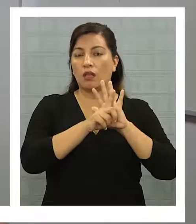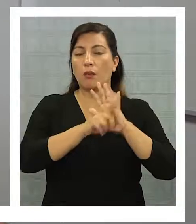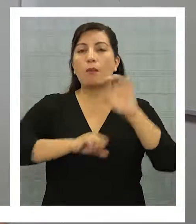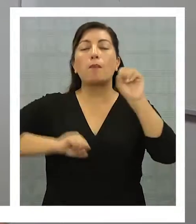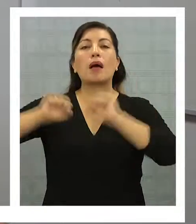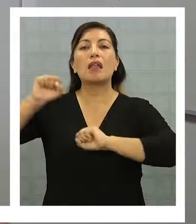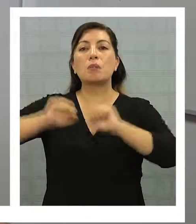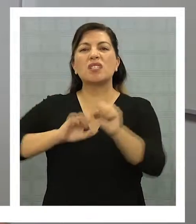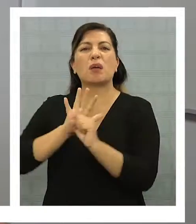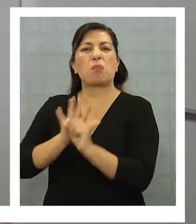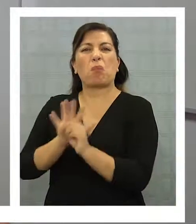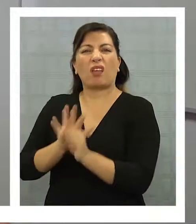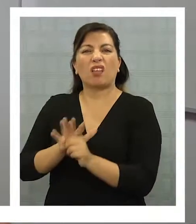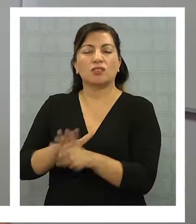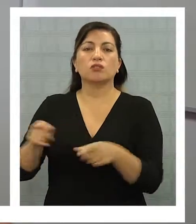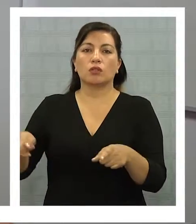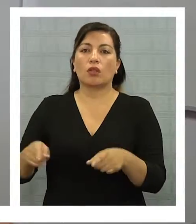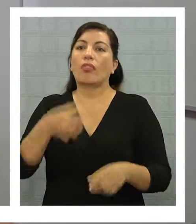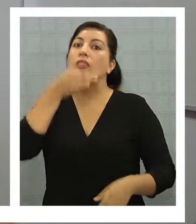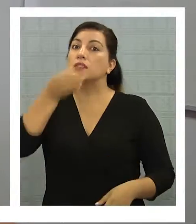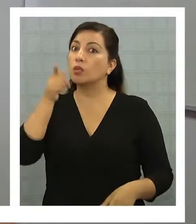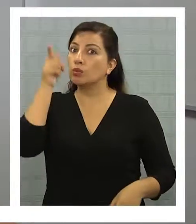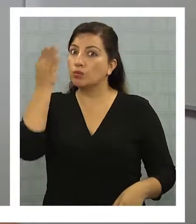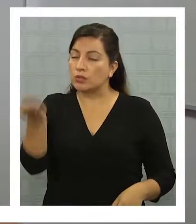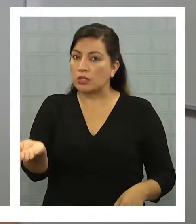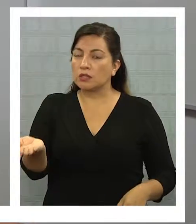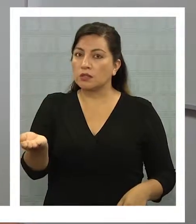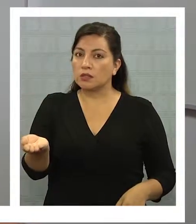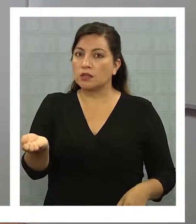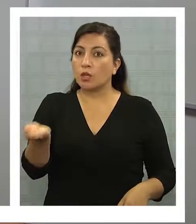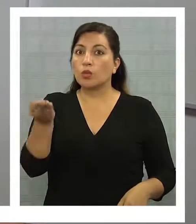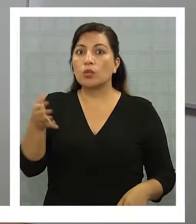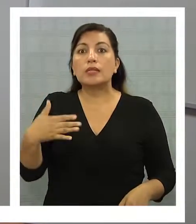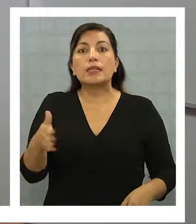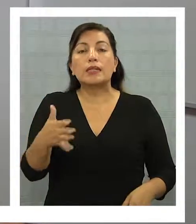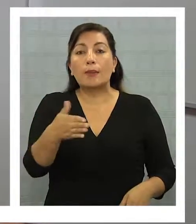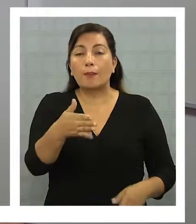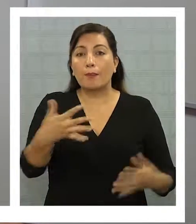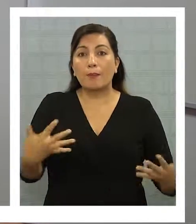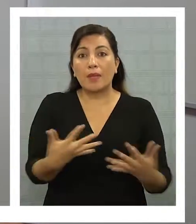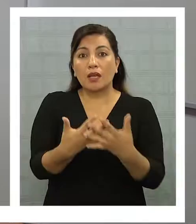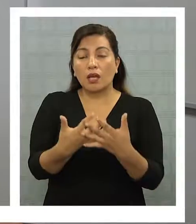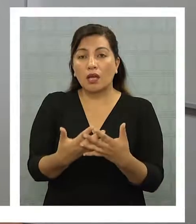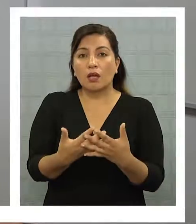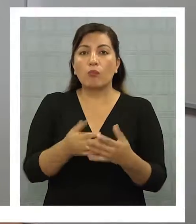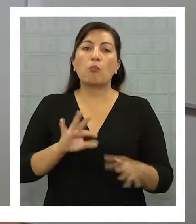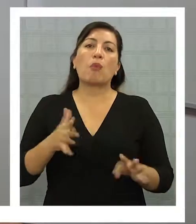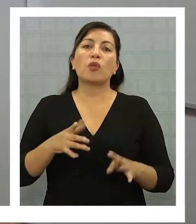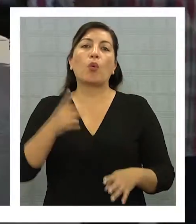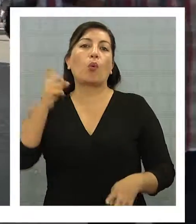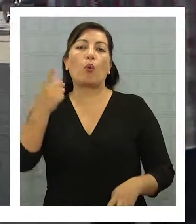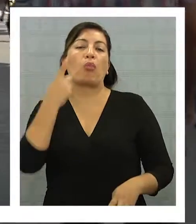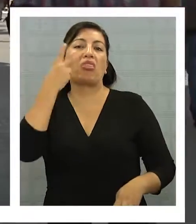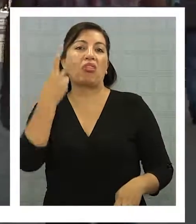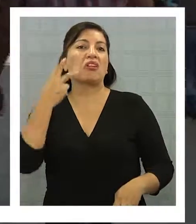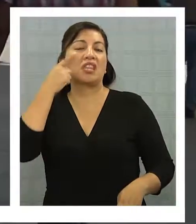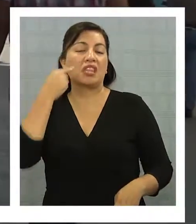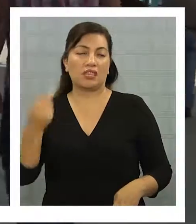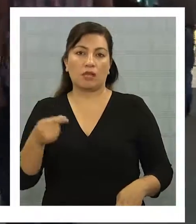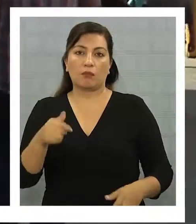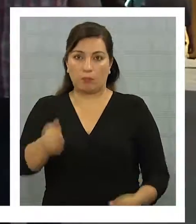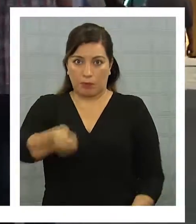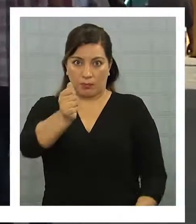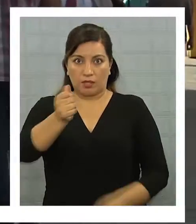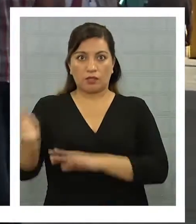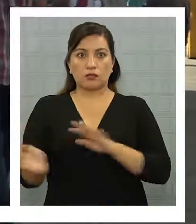empresa a decirle, mire, lo que usted pesca tiene que tener N días para poder transformarlo. Aunque se han